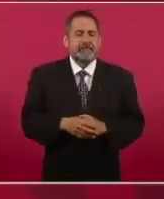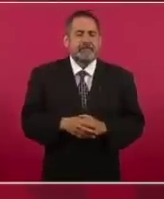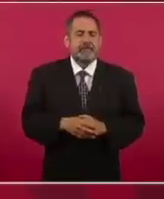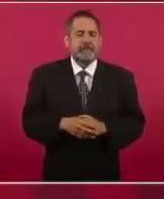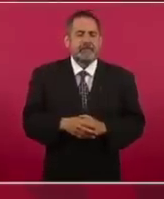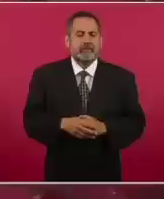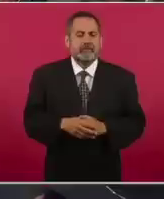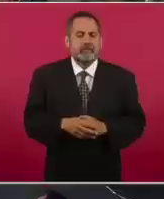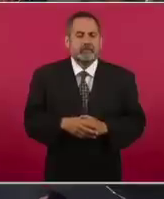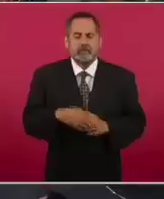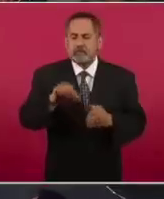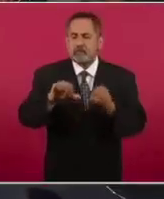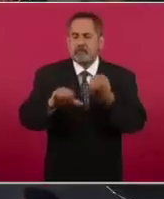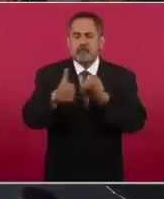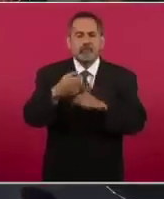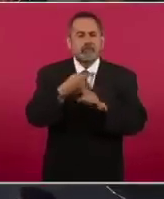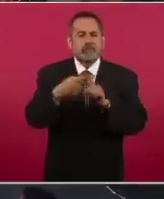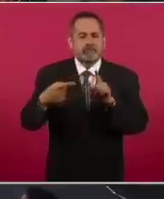Es